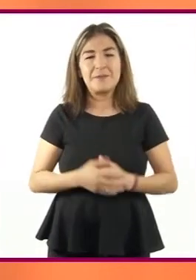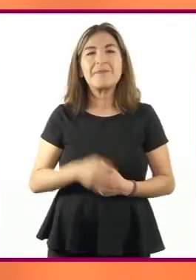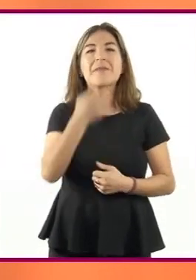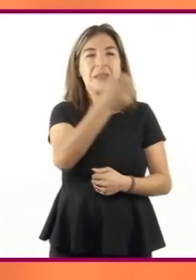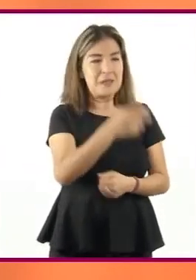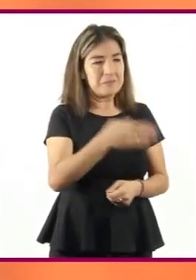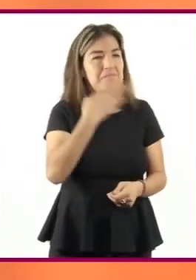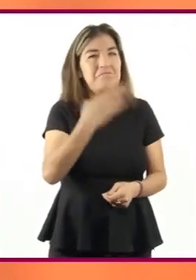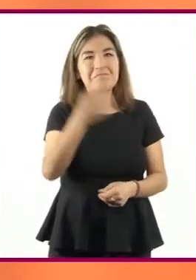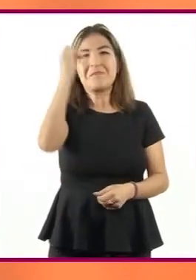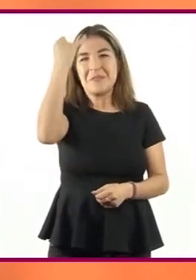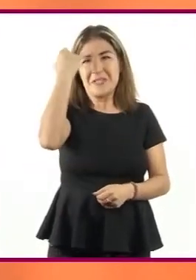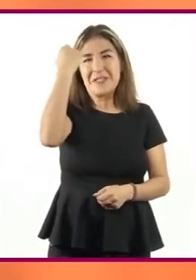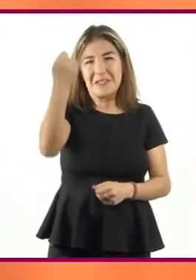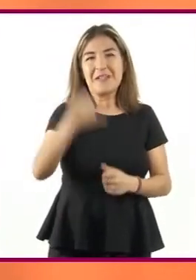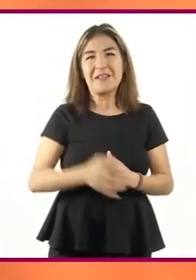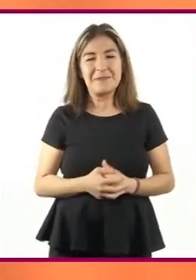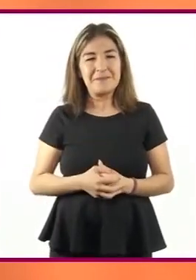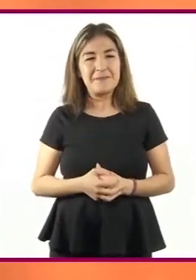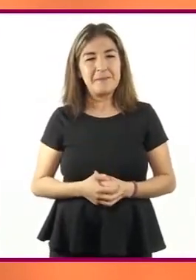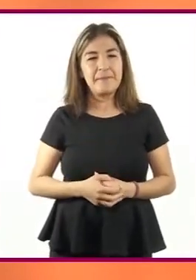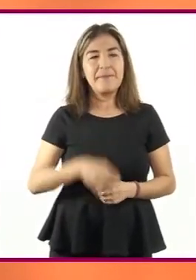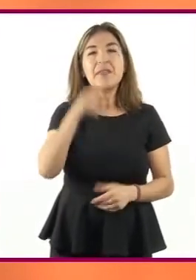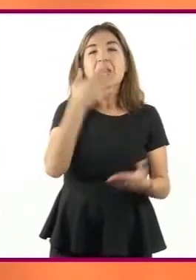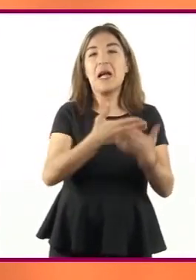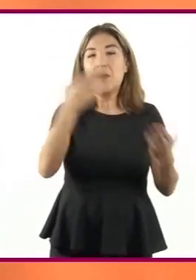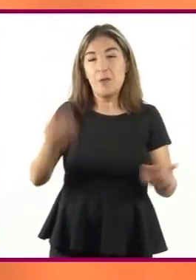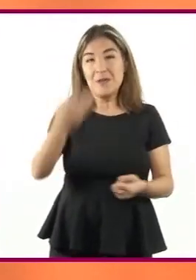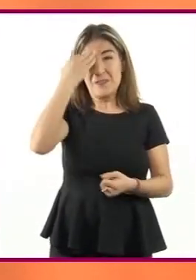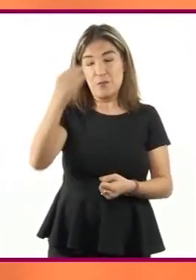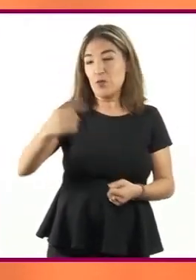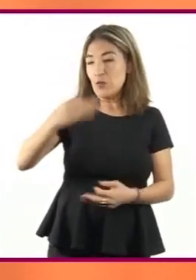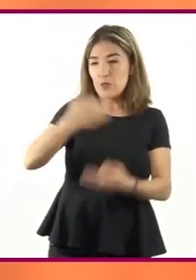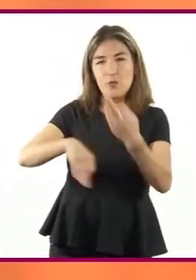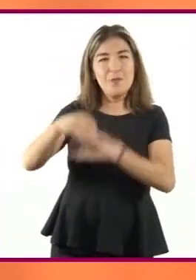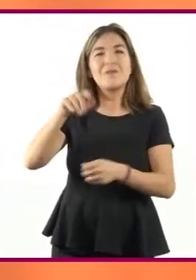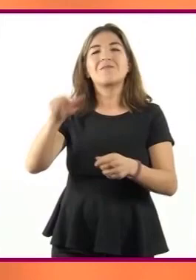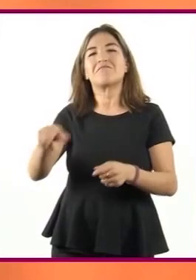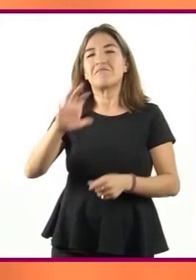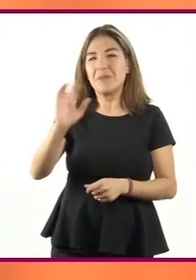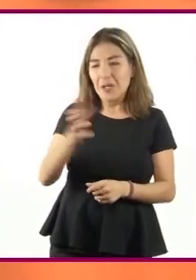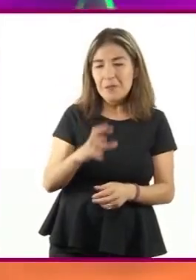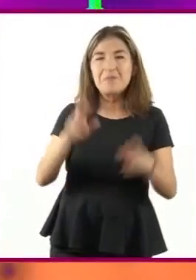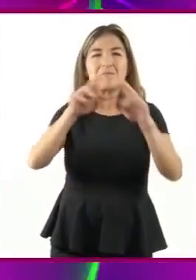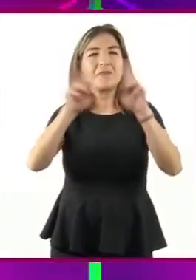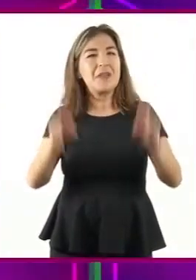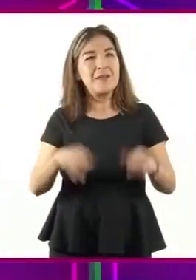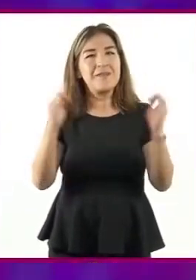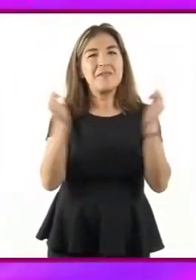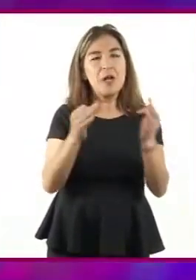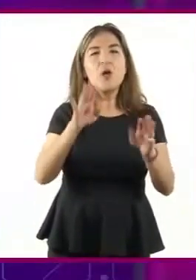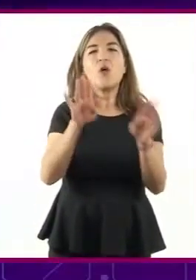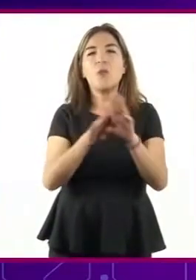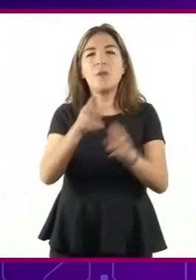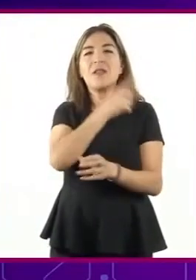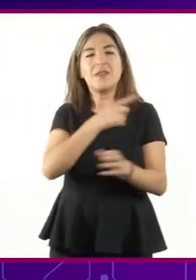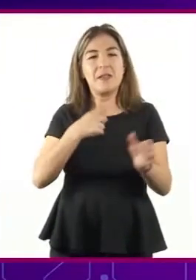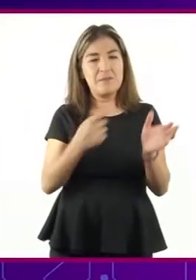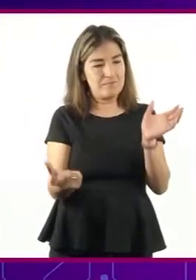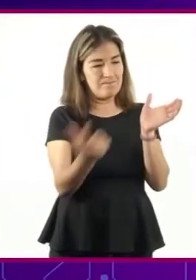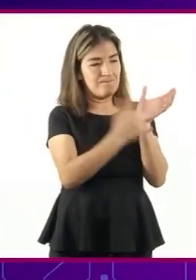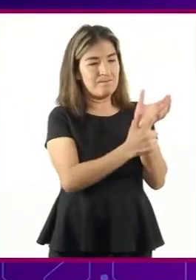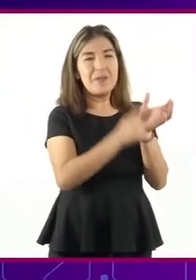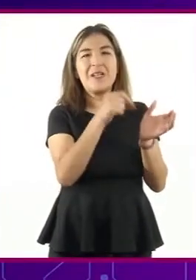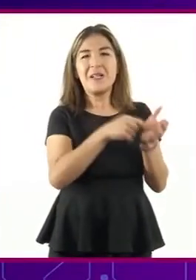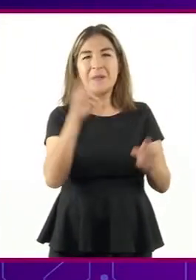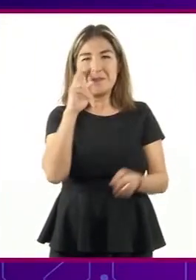es una muy buena idea. Actualmente todos los electrodomésticos que se comercializan en México deben tener una